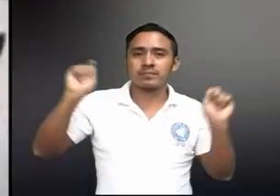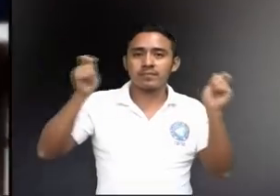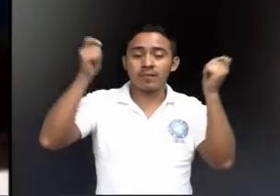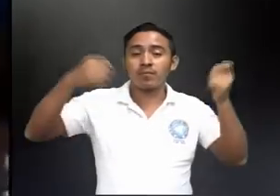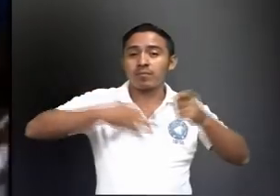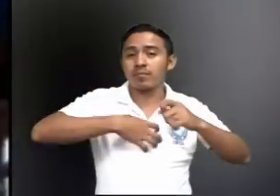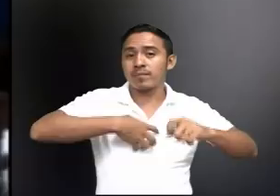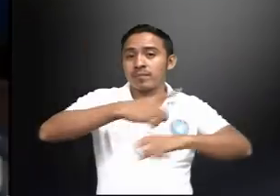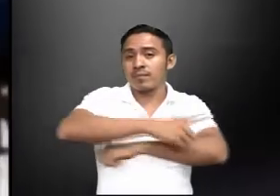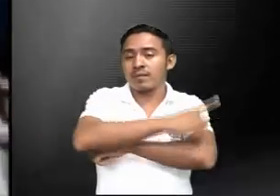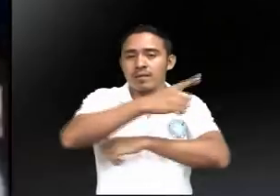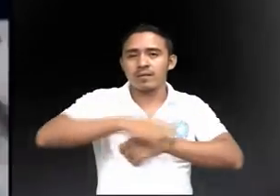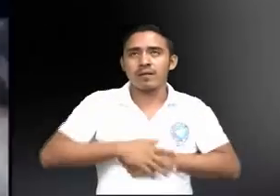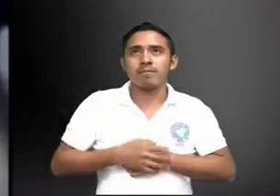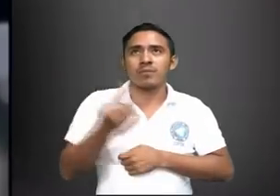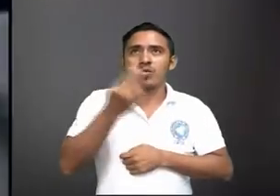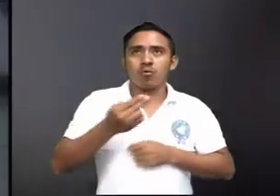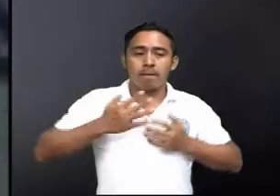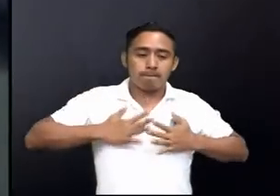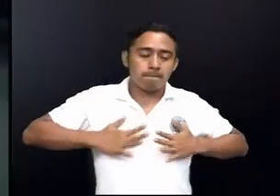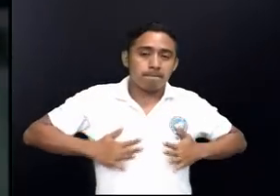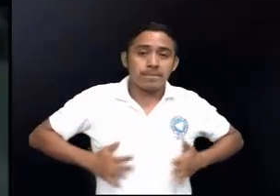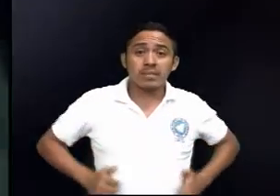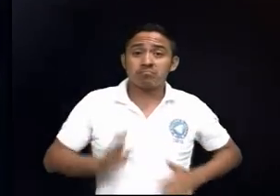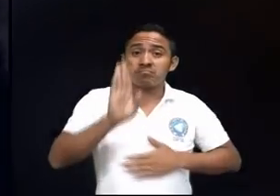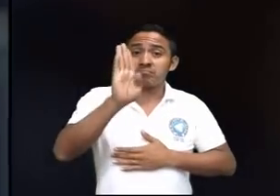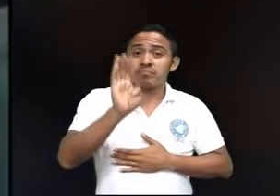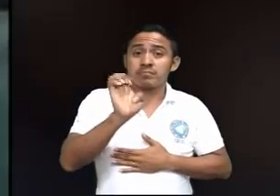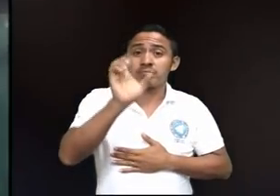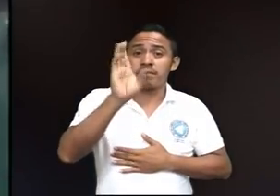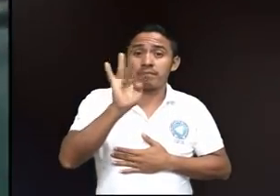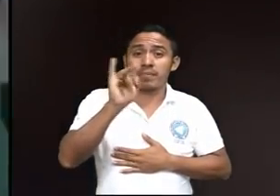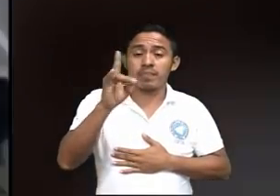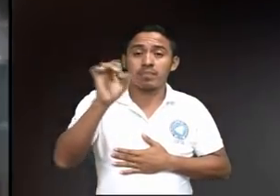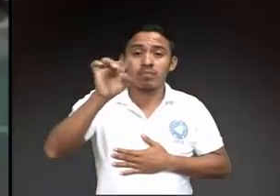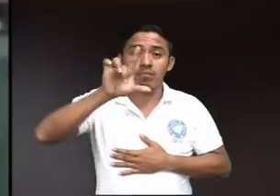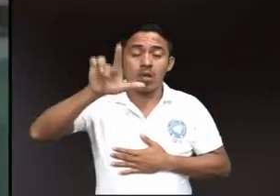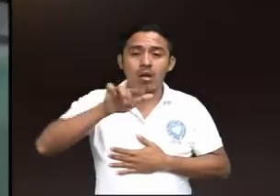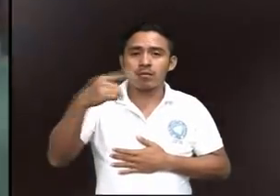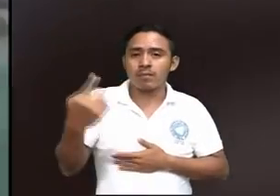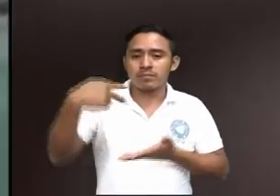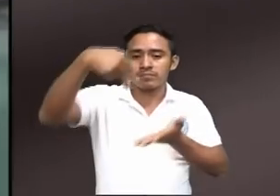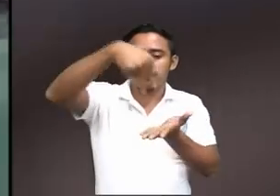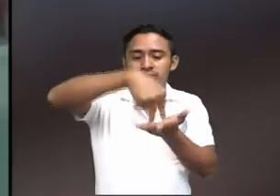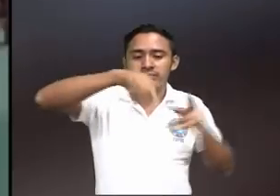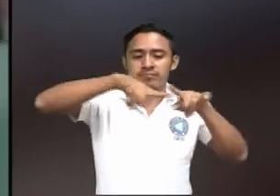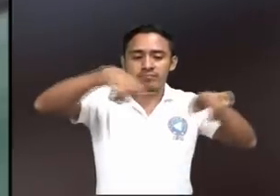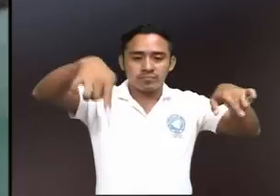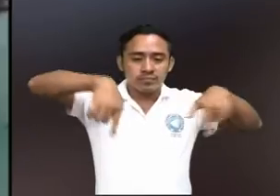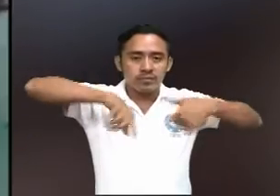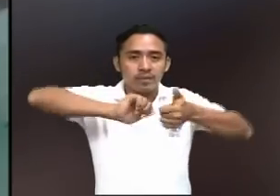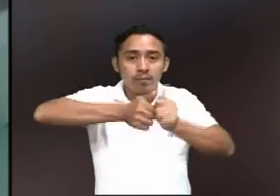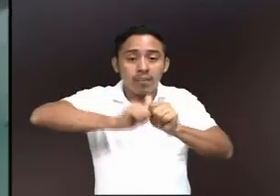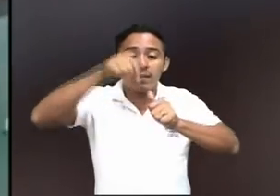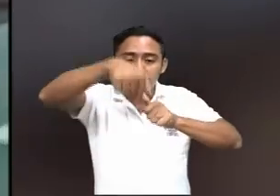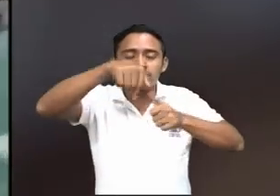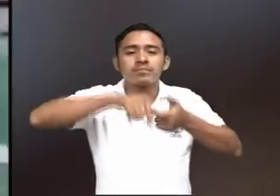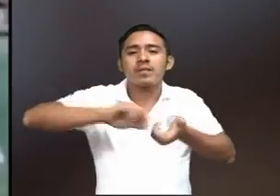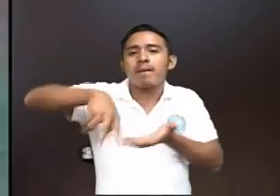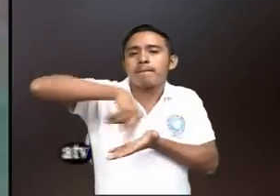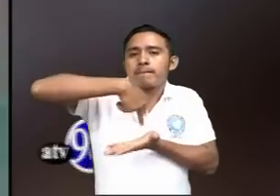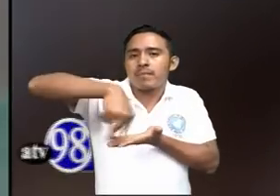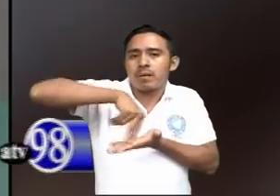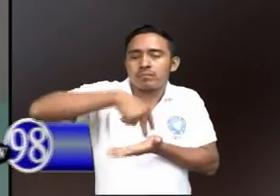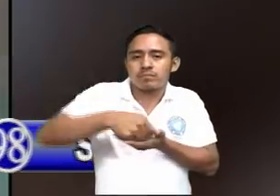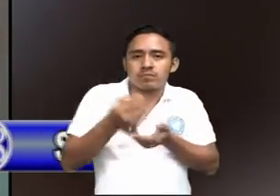su día. Usando un baby doll, la mujer bailó y festejó en medio de una cancha deportiva. El video, que